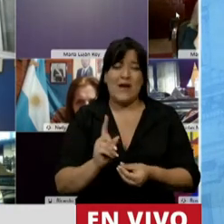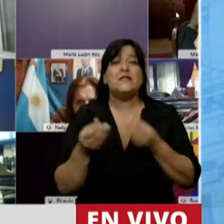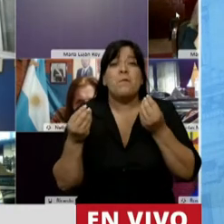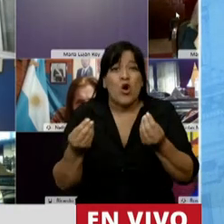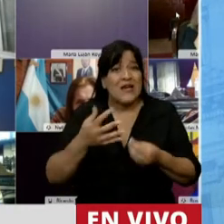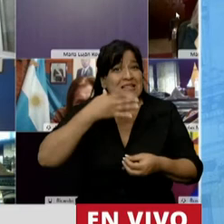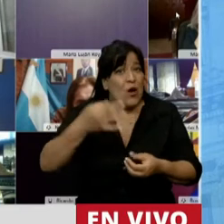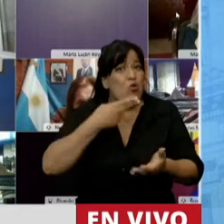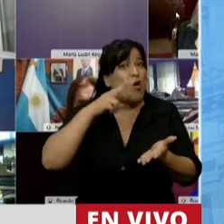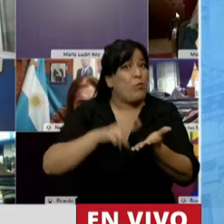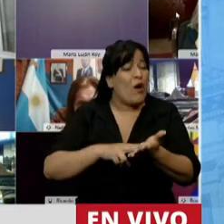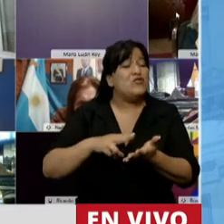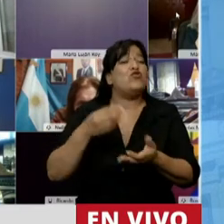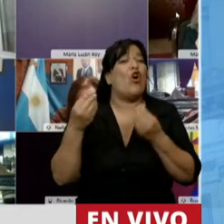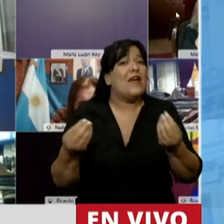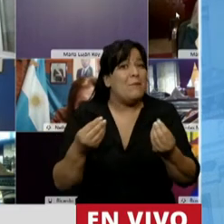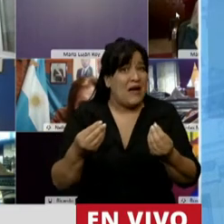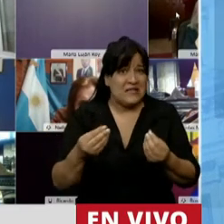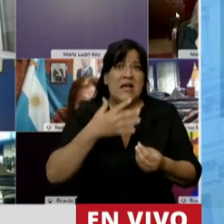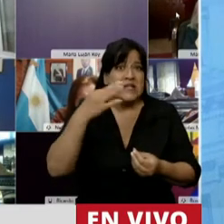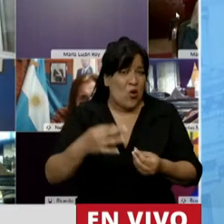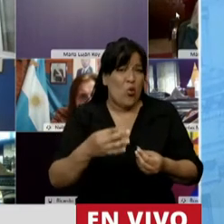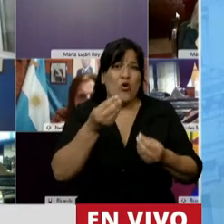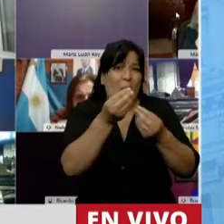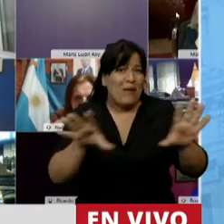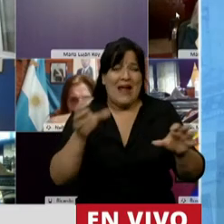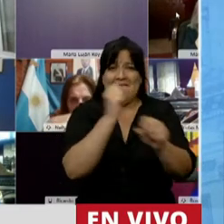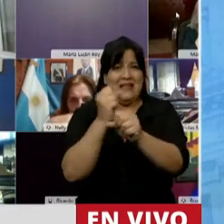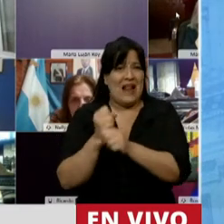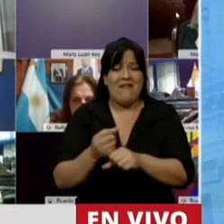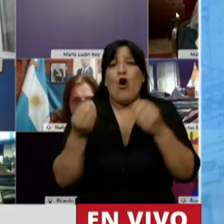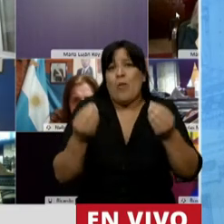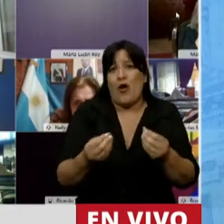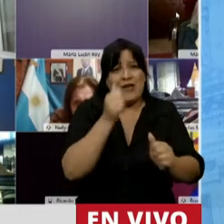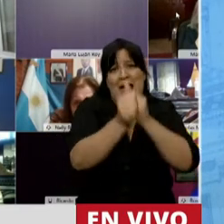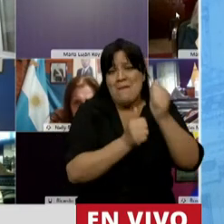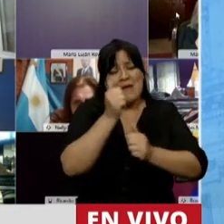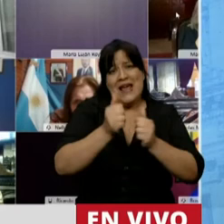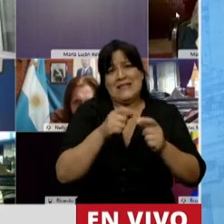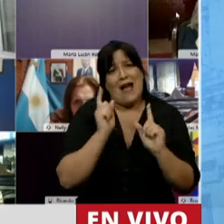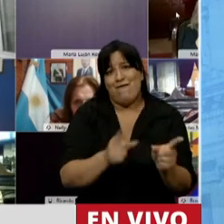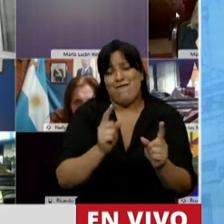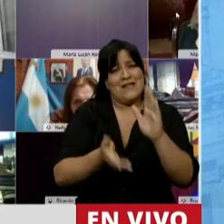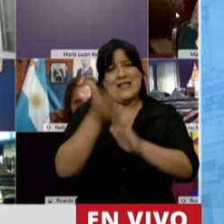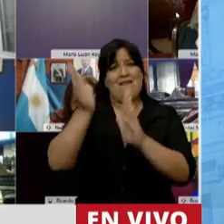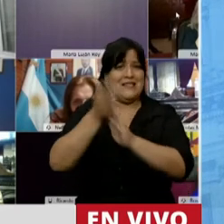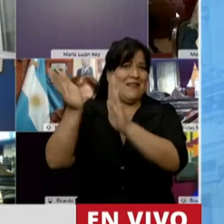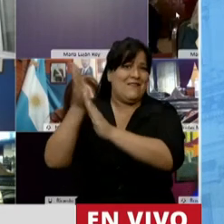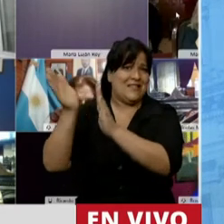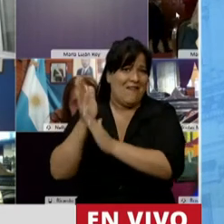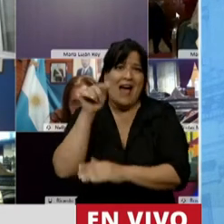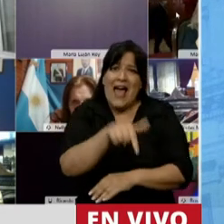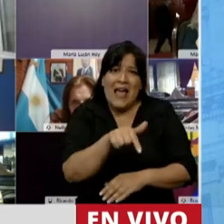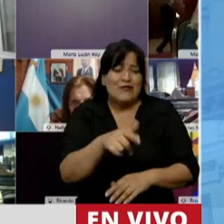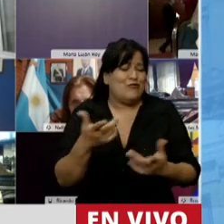a lograr es que crezca la tasa de desempleo, porque las empresas se van a seguir yendo. No es esa la señal que